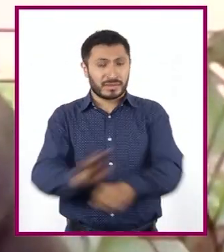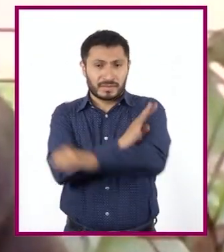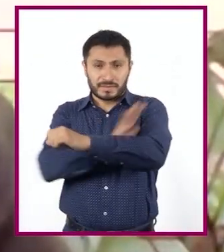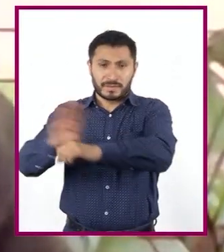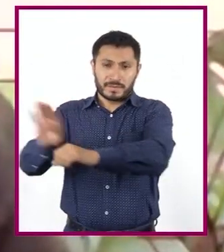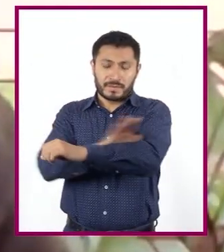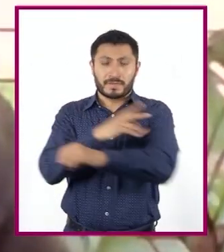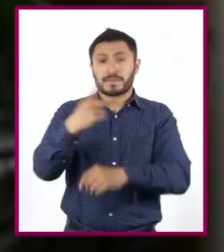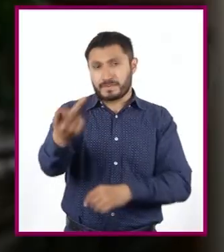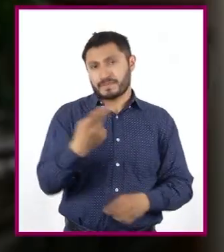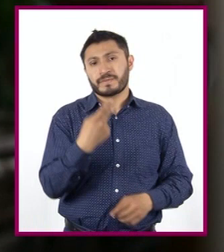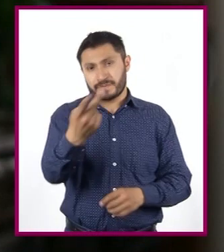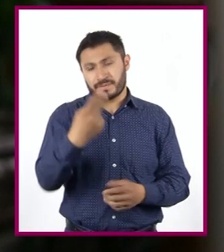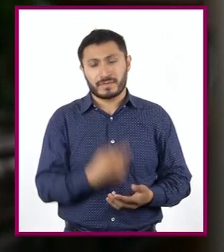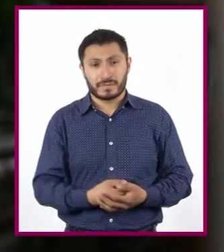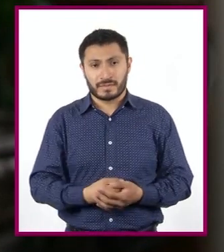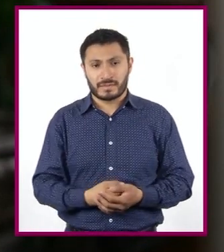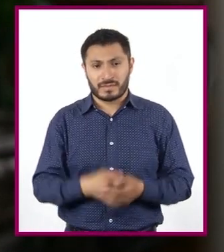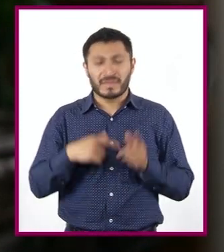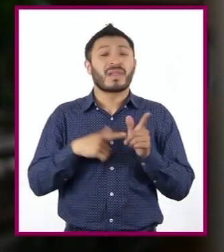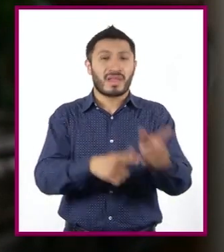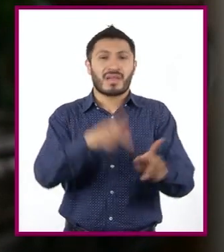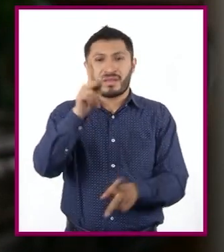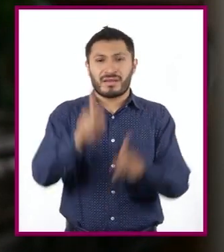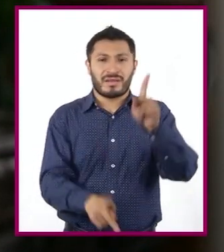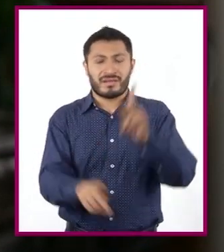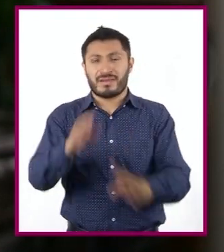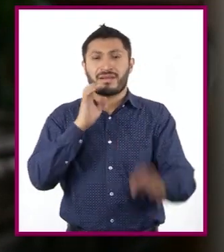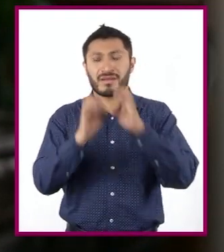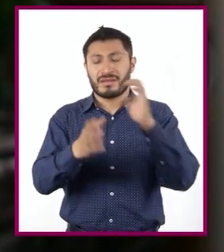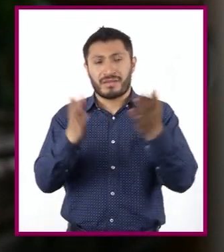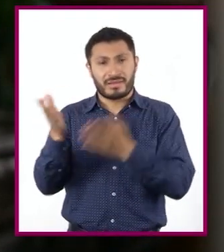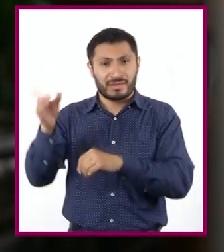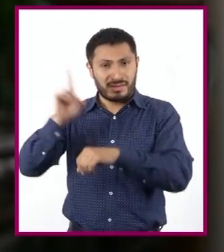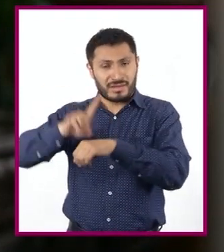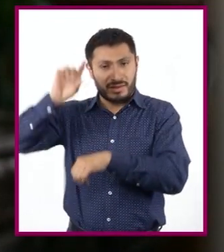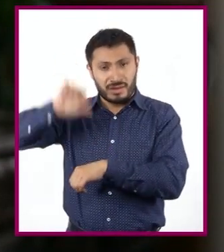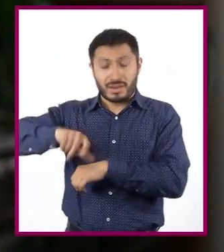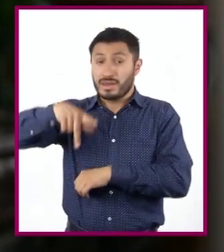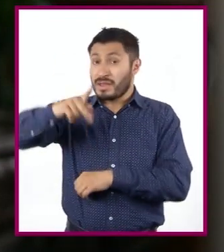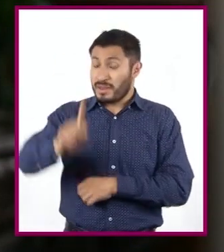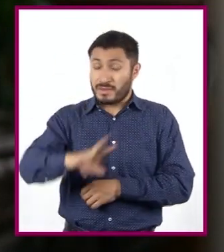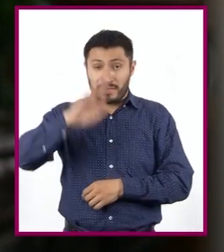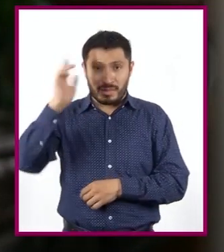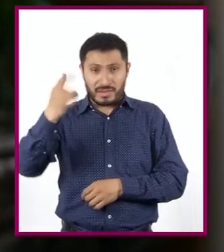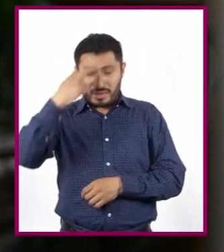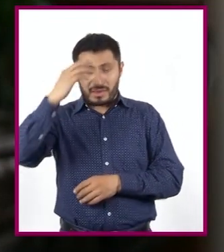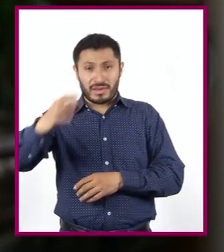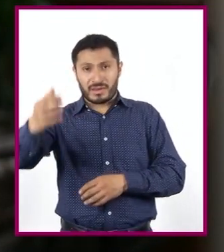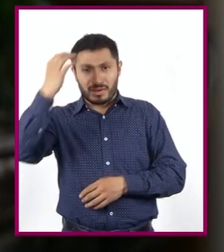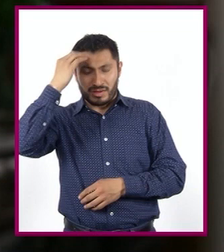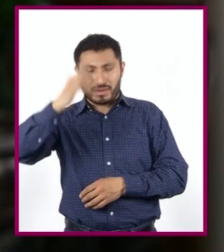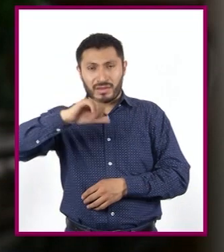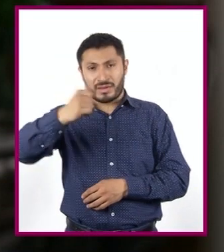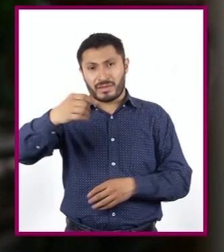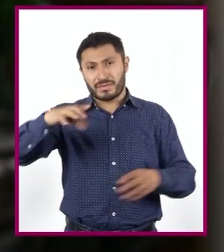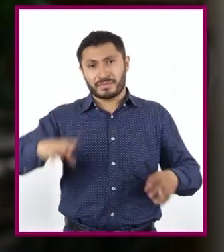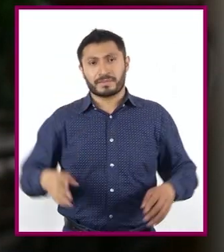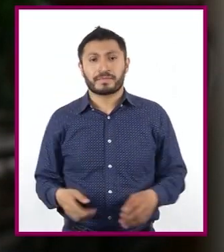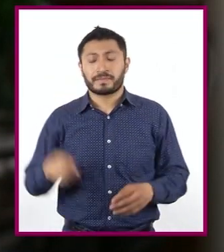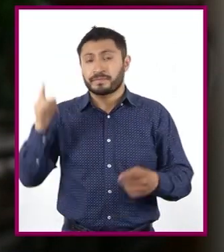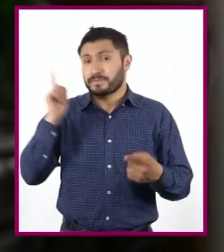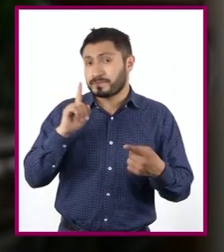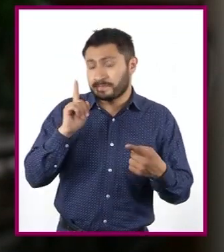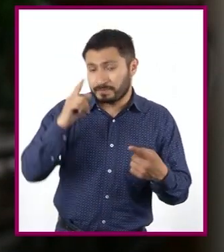va a comer o no. Y una idea que no me ha dejado de fascinar nunca es ese sendero de migajas, ¿no? Que dejaron los niños